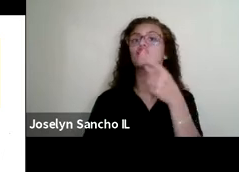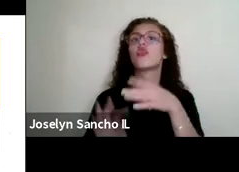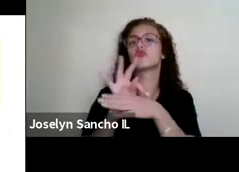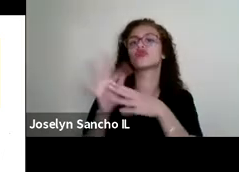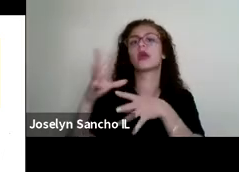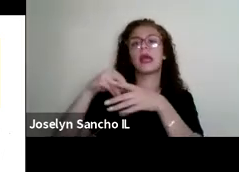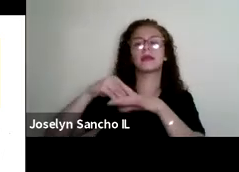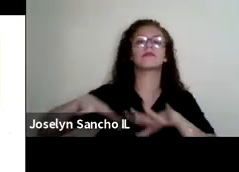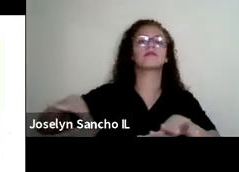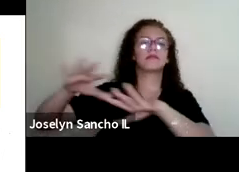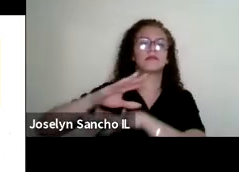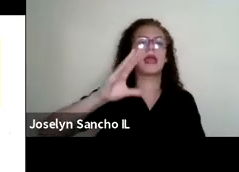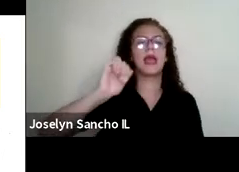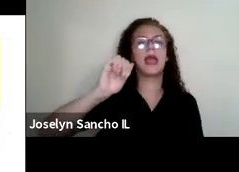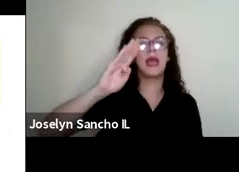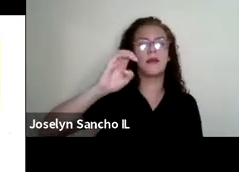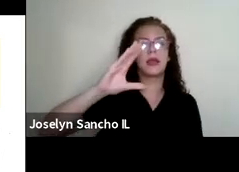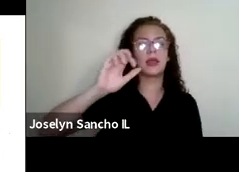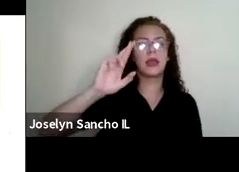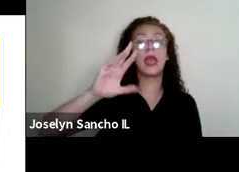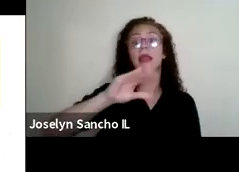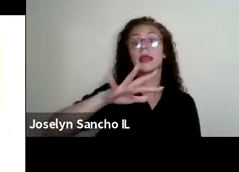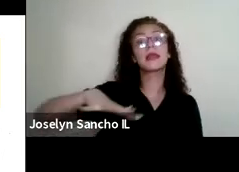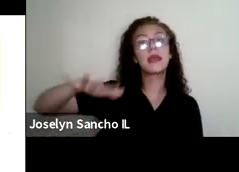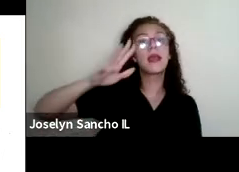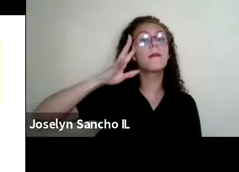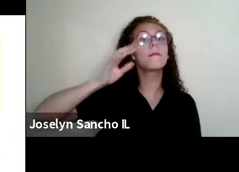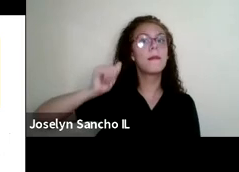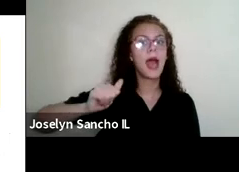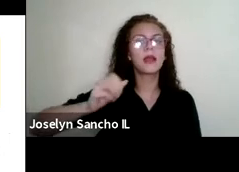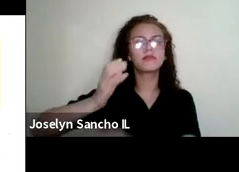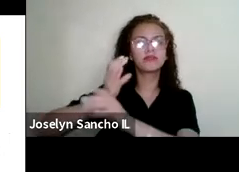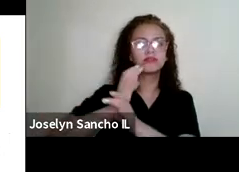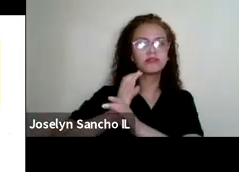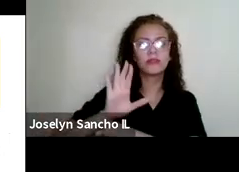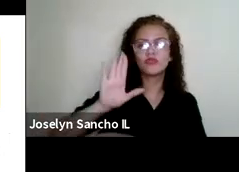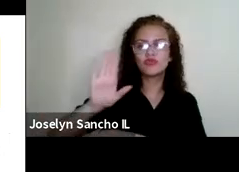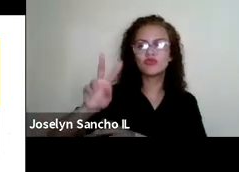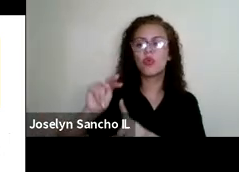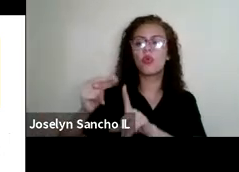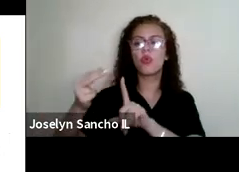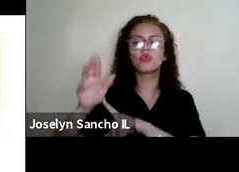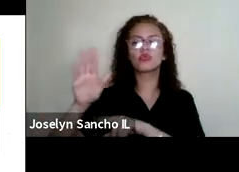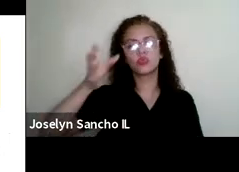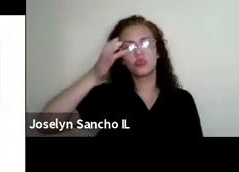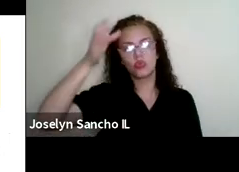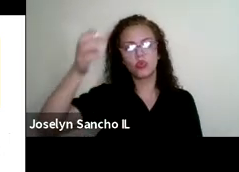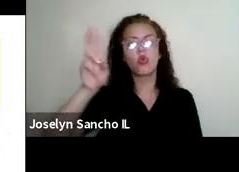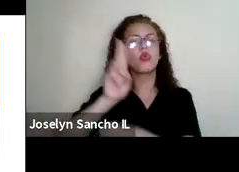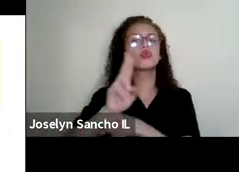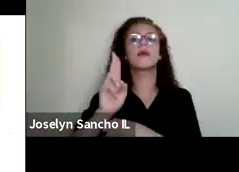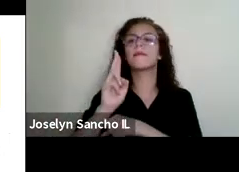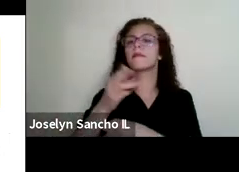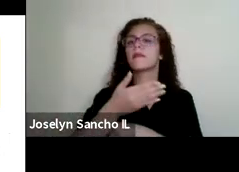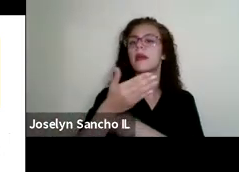del territorio Cabecar y es para la conservación de su cosmovisión utilizando las mismas